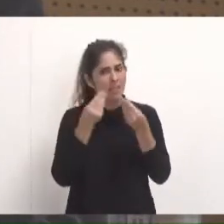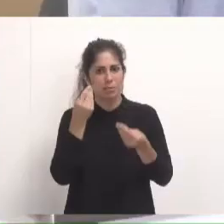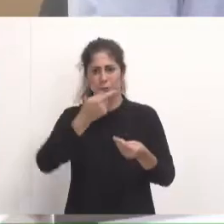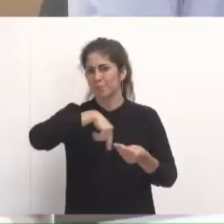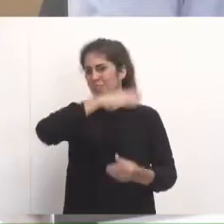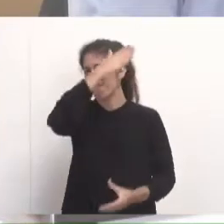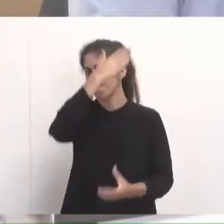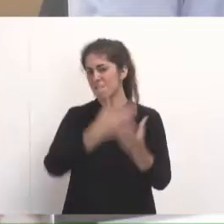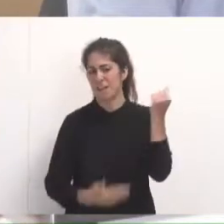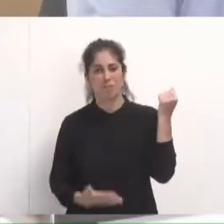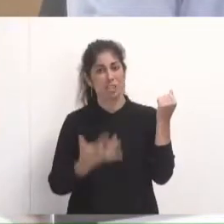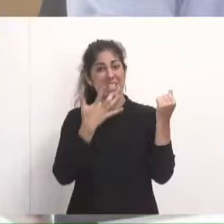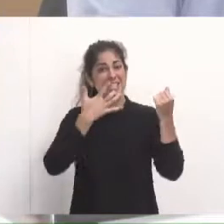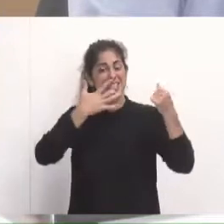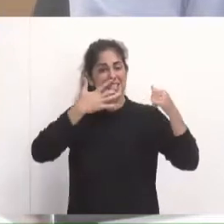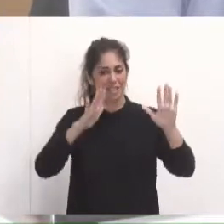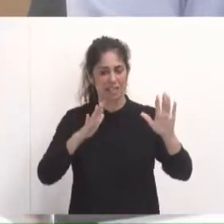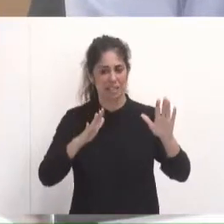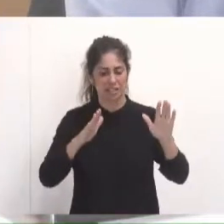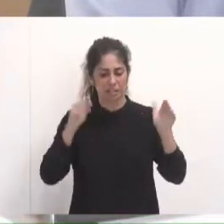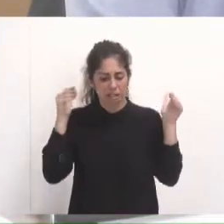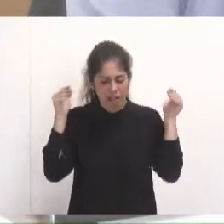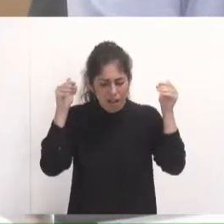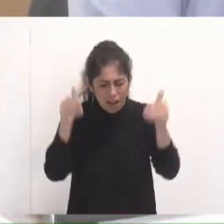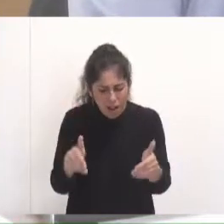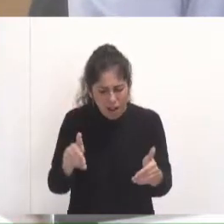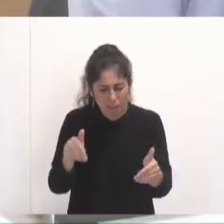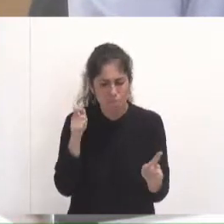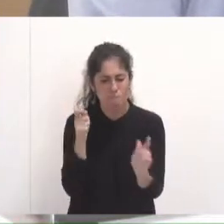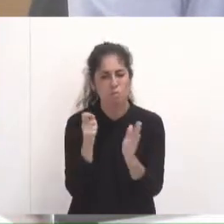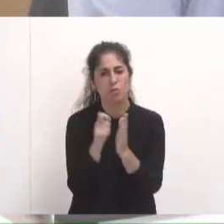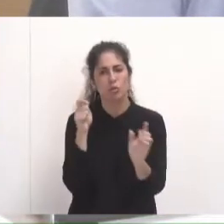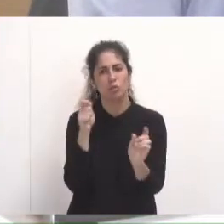agrícola y desde el punto de vista